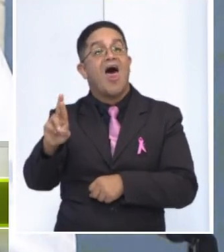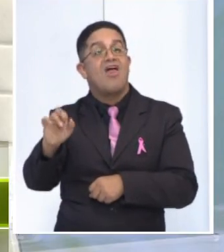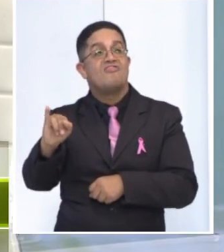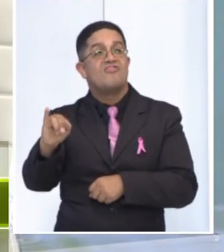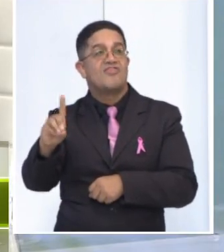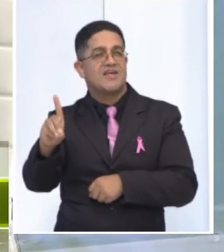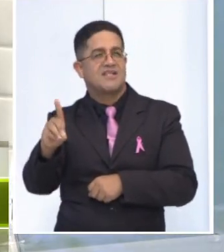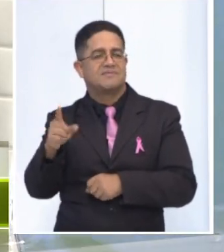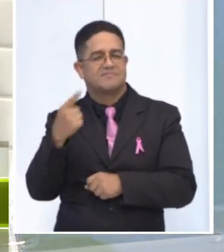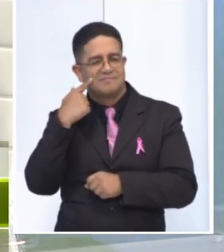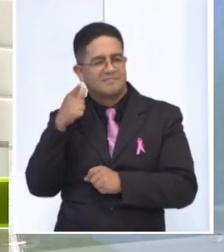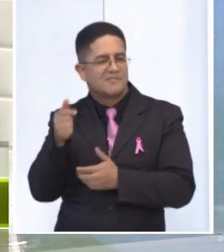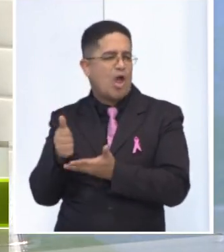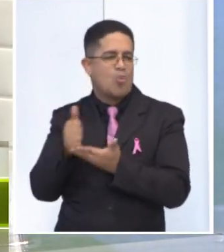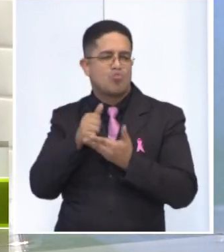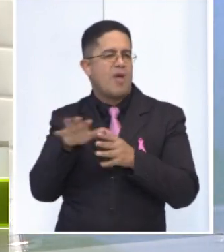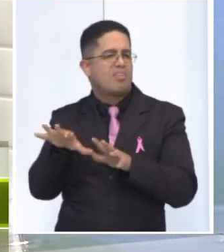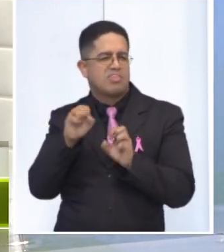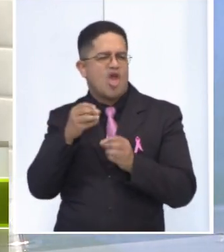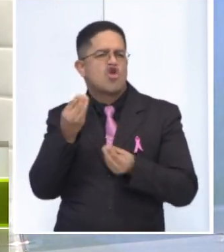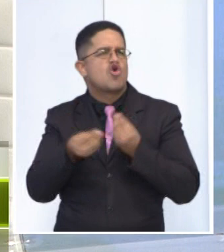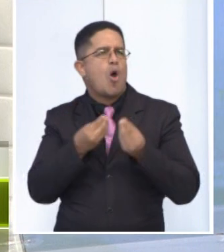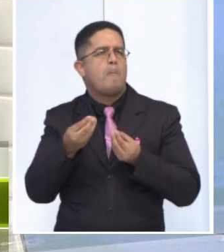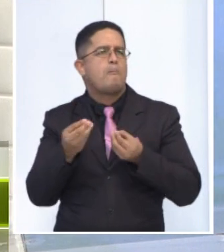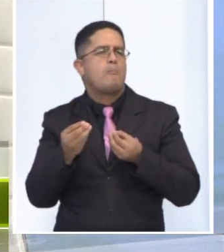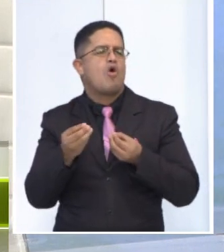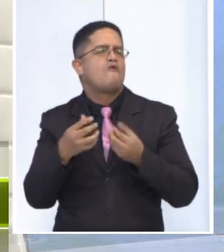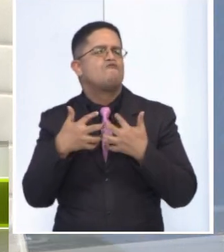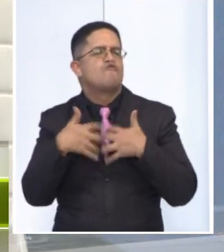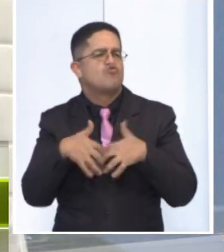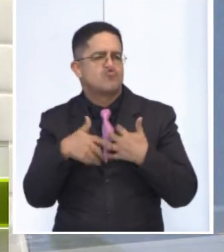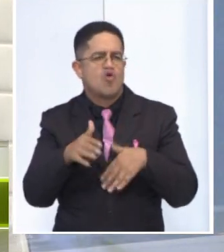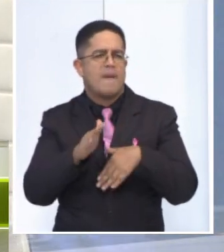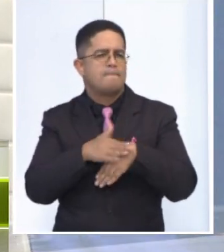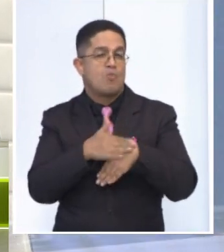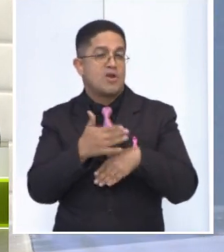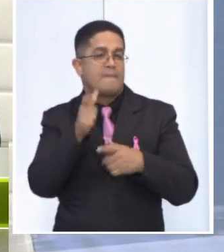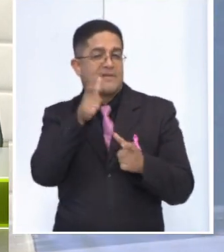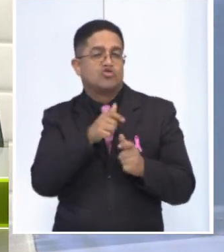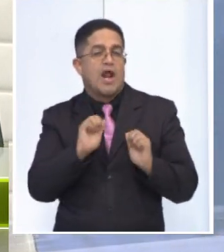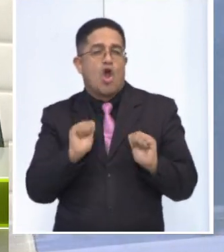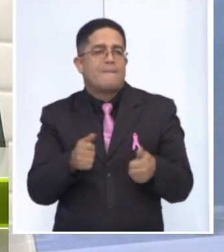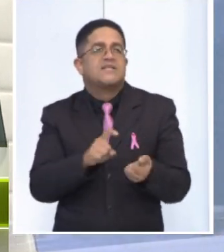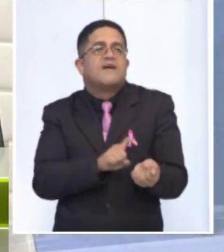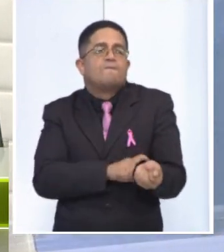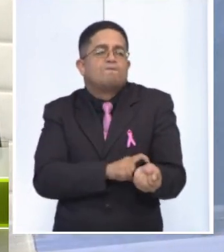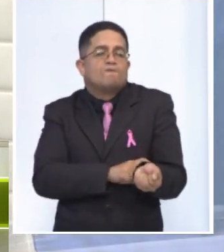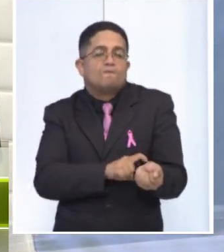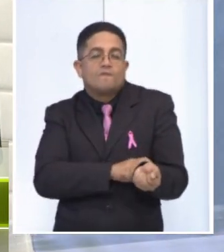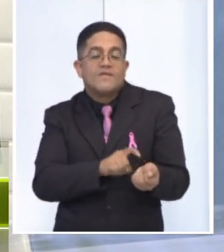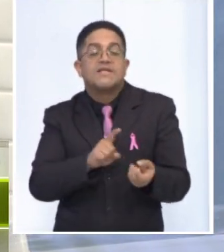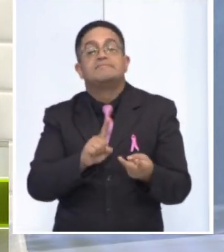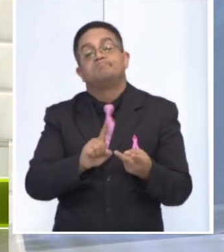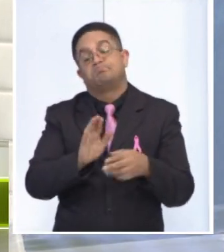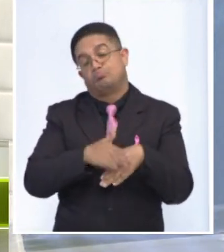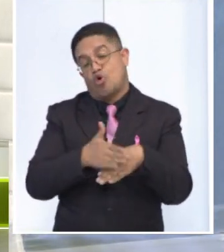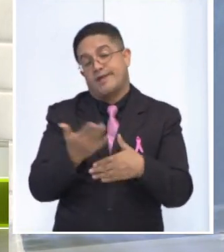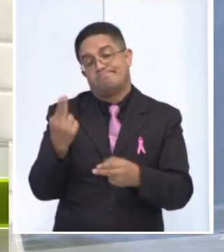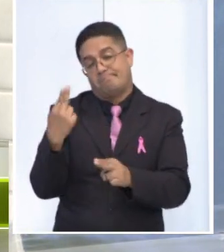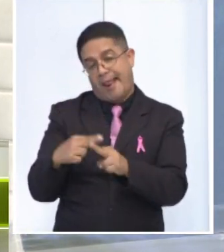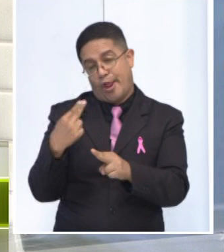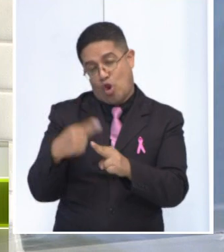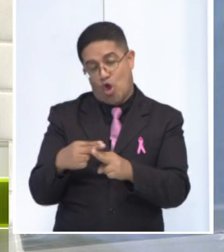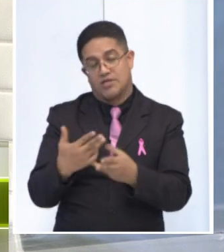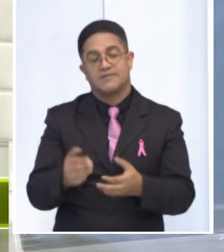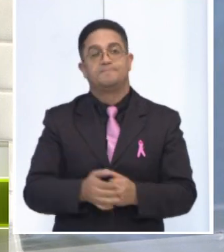estas sustancias en nuestro organismo y en nuestro cerebro, por qué se generan las adicciones y además porque son altamente peligrosas.